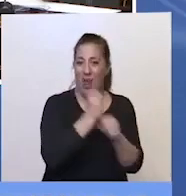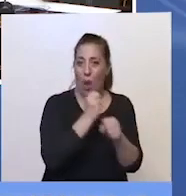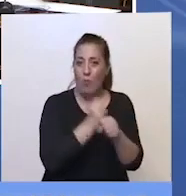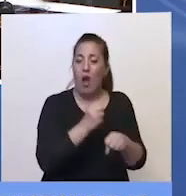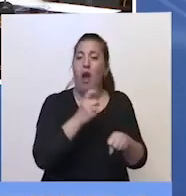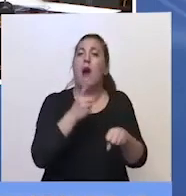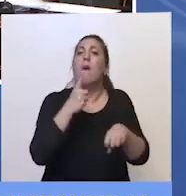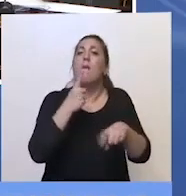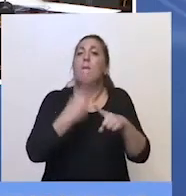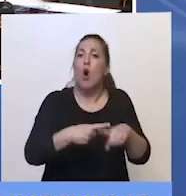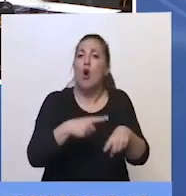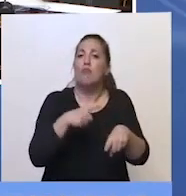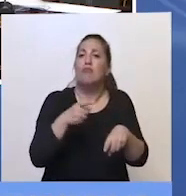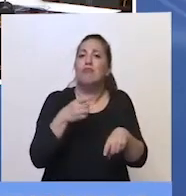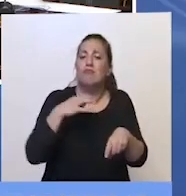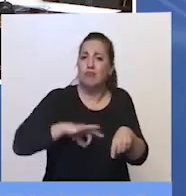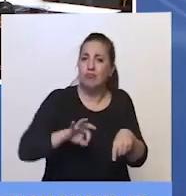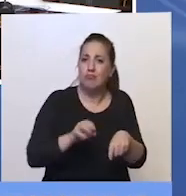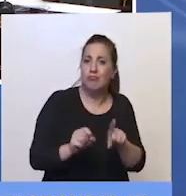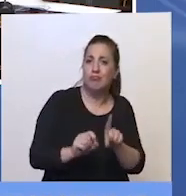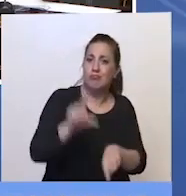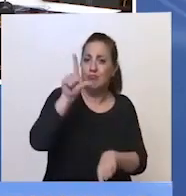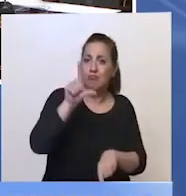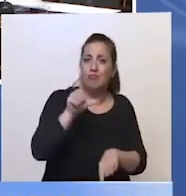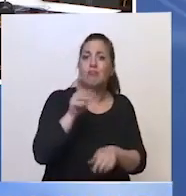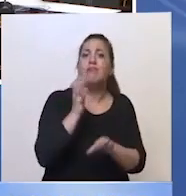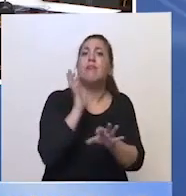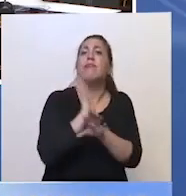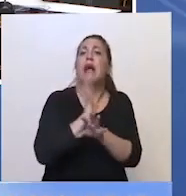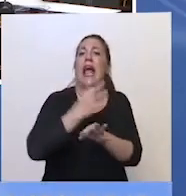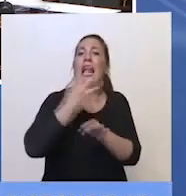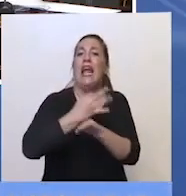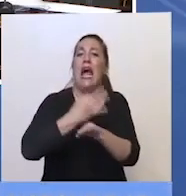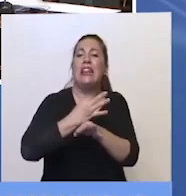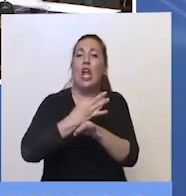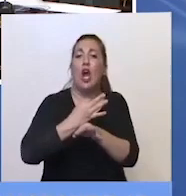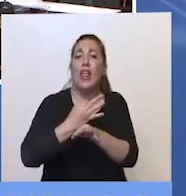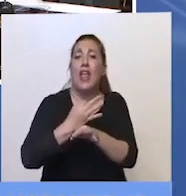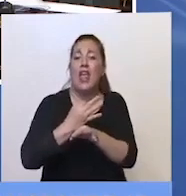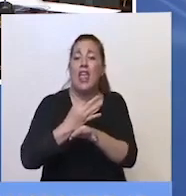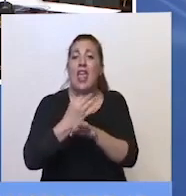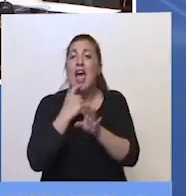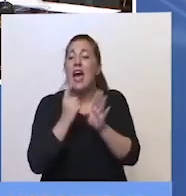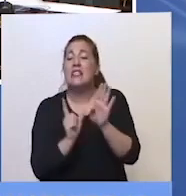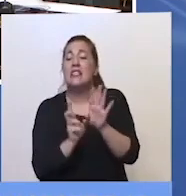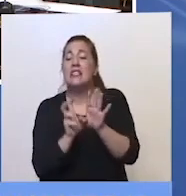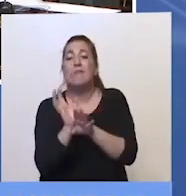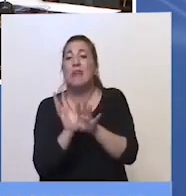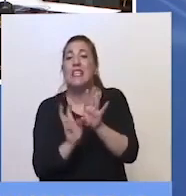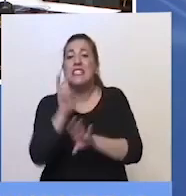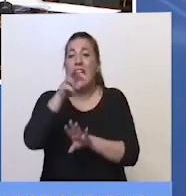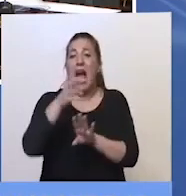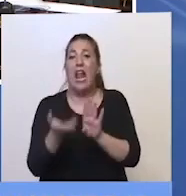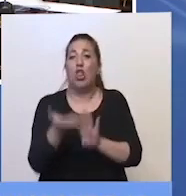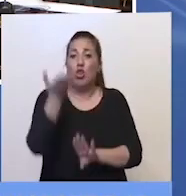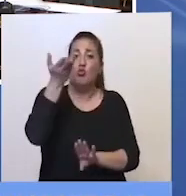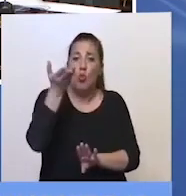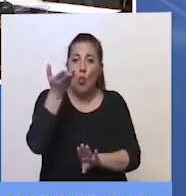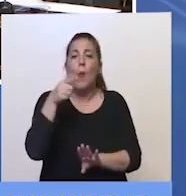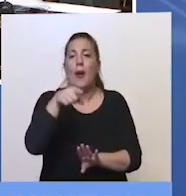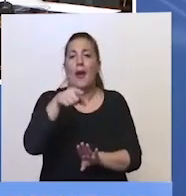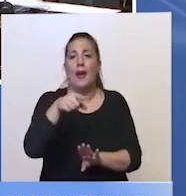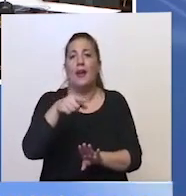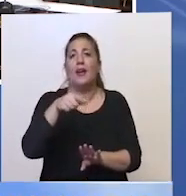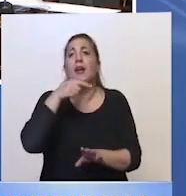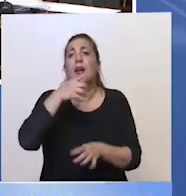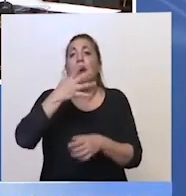sumar ingresos, no le provoquen el salto de categoría para que alguien que no estaba, por ejemplo, en la cuarta categoría,